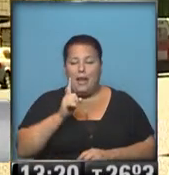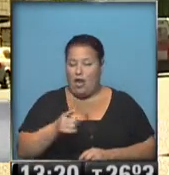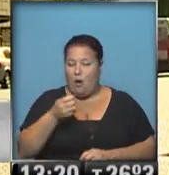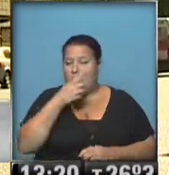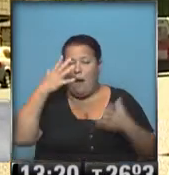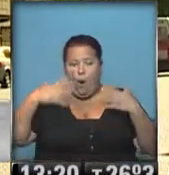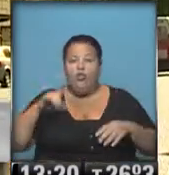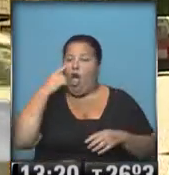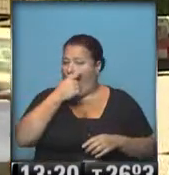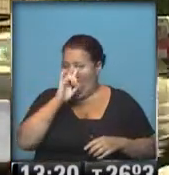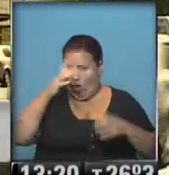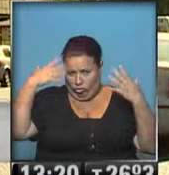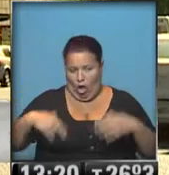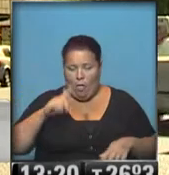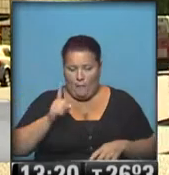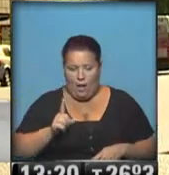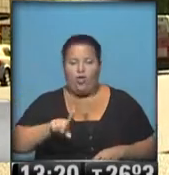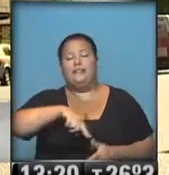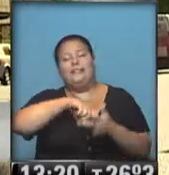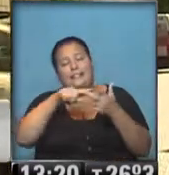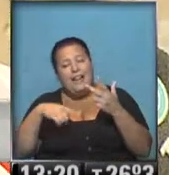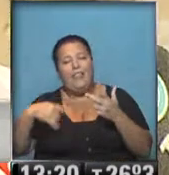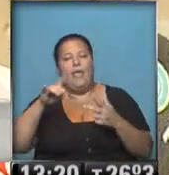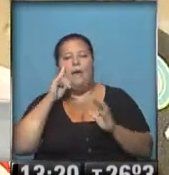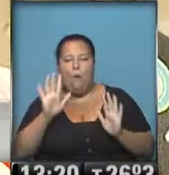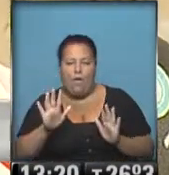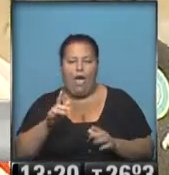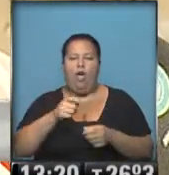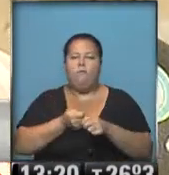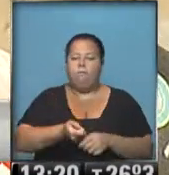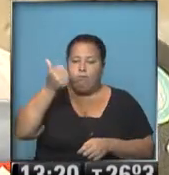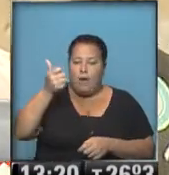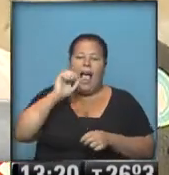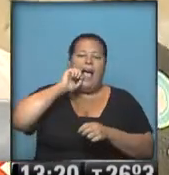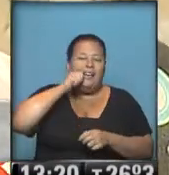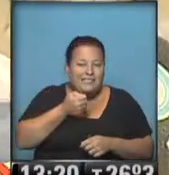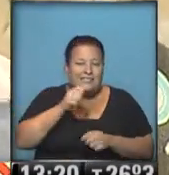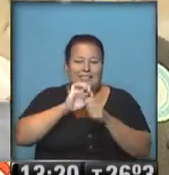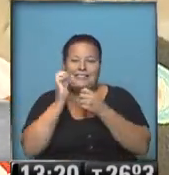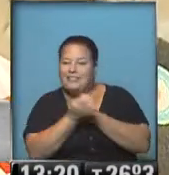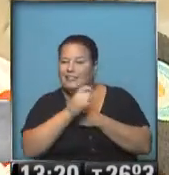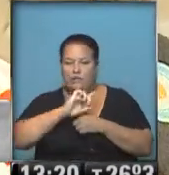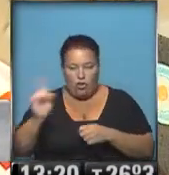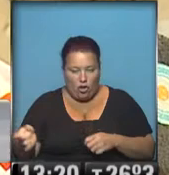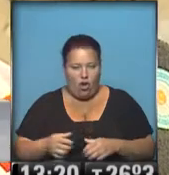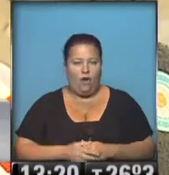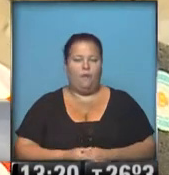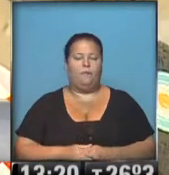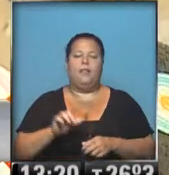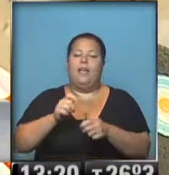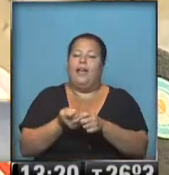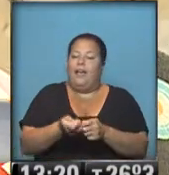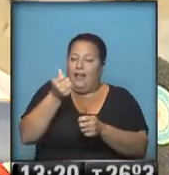cualquier parte, no solo para los ojos. Hay dos o tres cosas que uno tiene que tener cuidado con los corchos, que es no morder los precintos de la sidra,